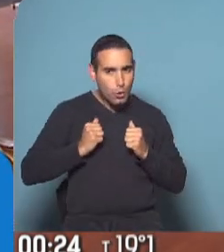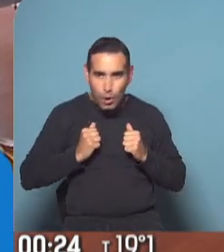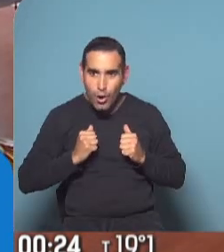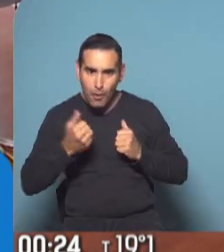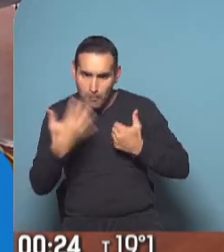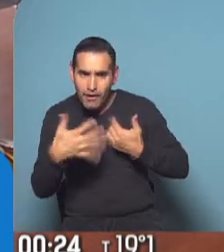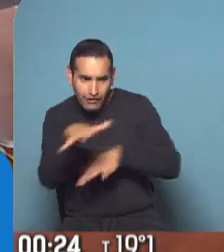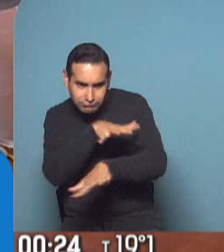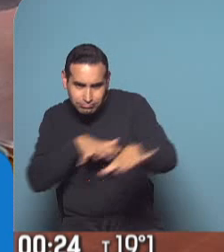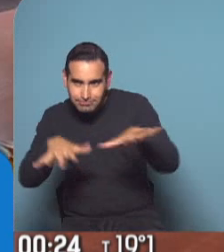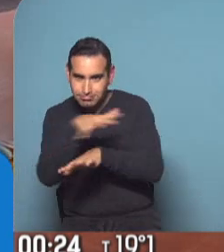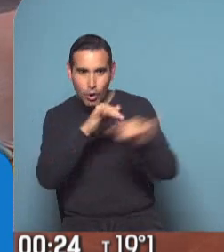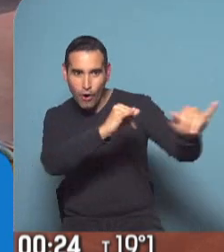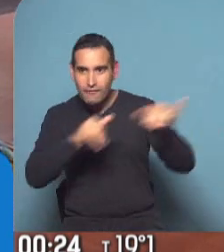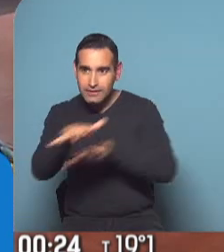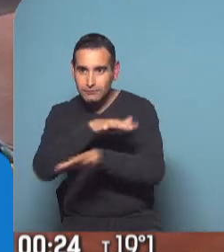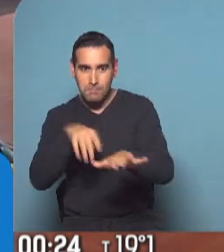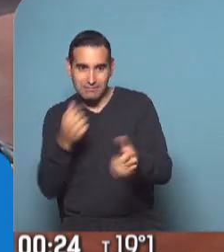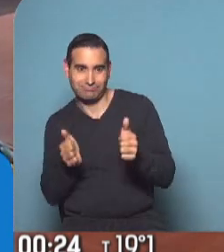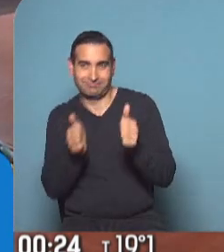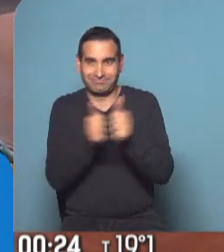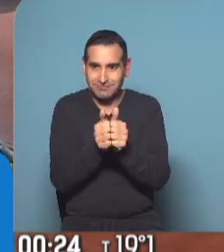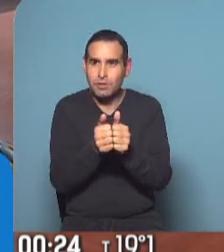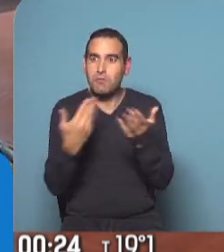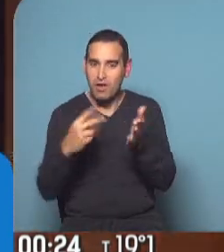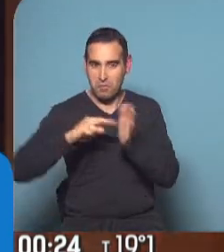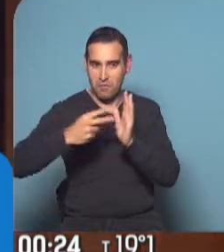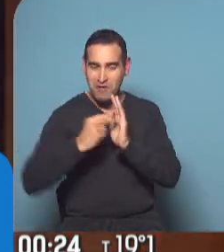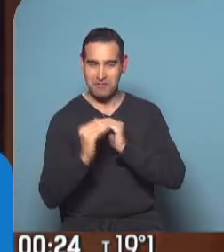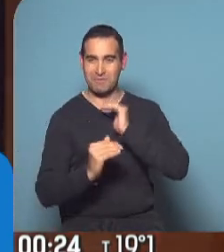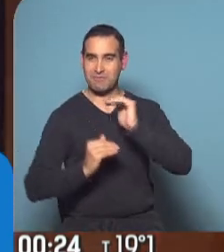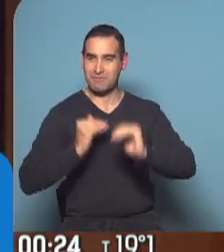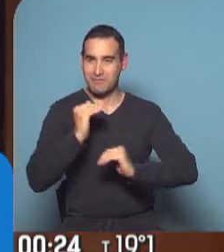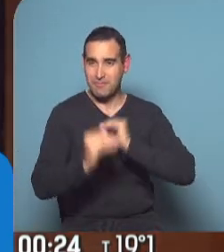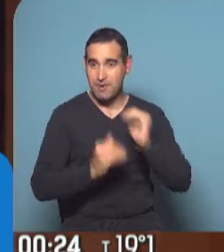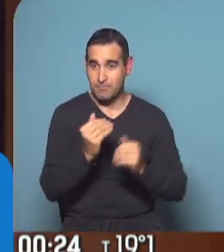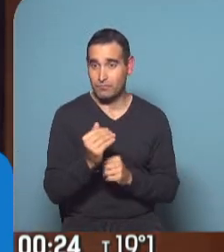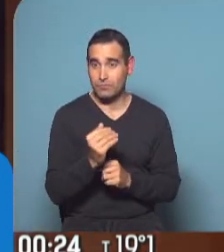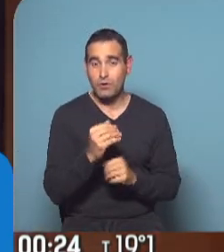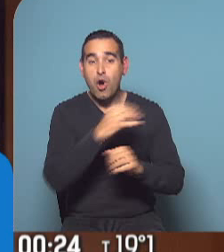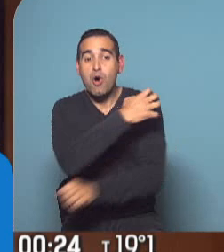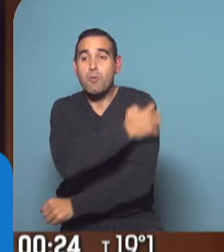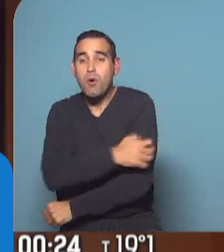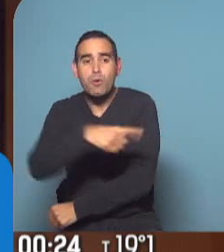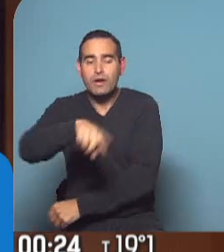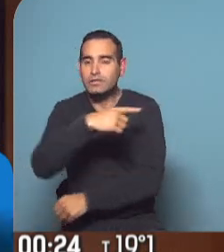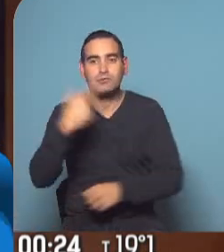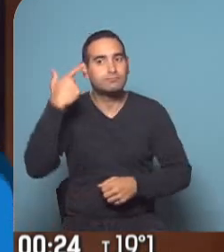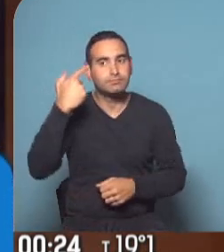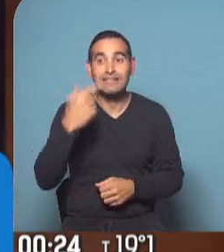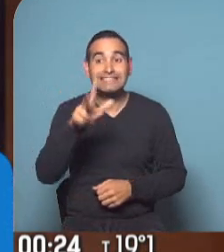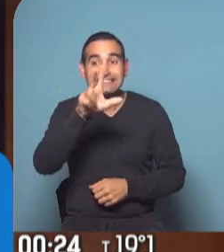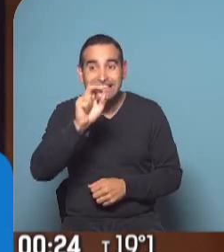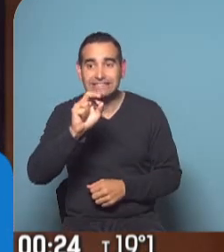organizan y acompañados pueden superar los problemas lo hicimos es adentro de los cobres cuyo problema del suicidio 30